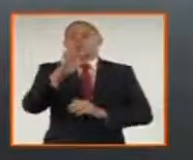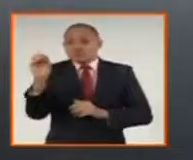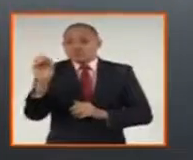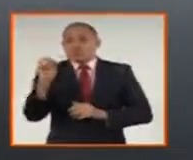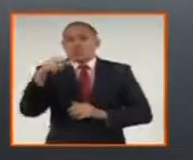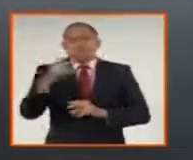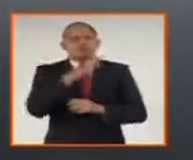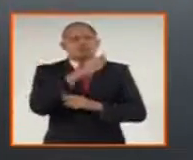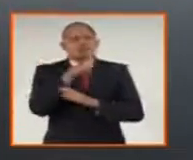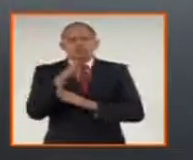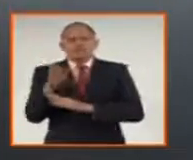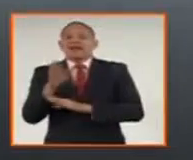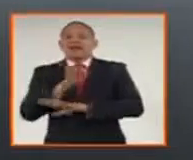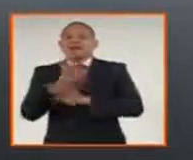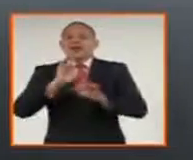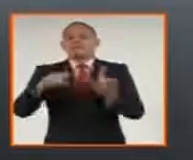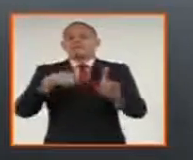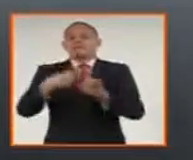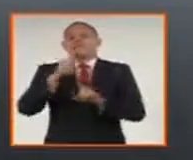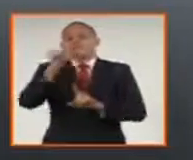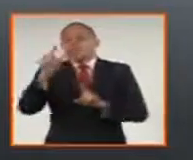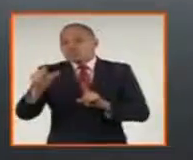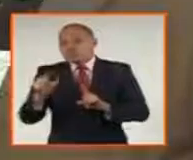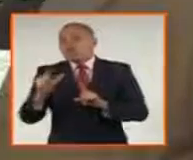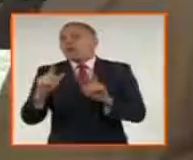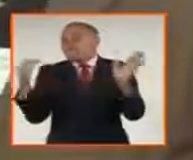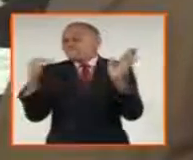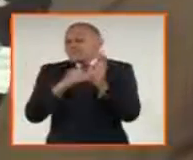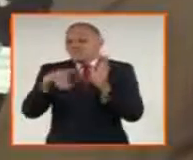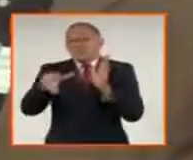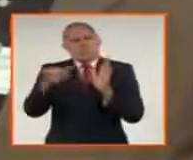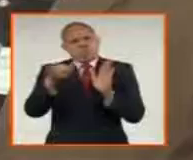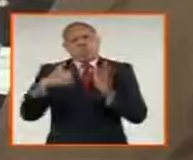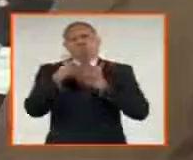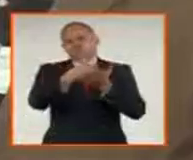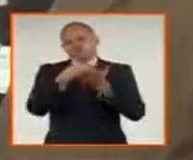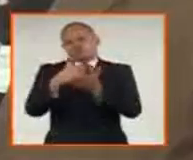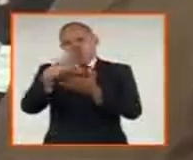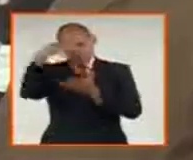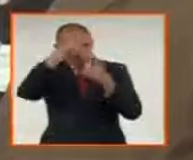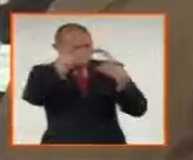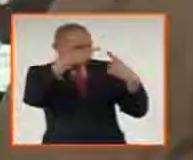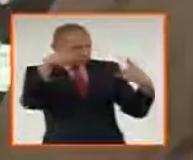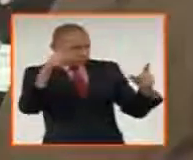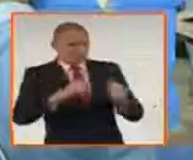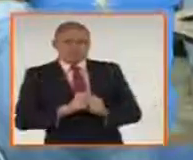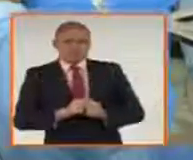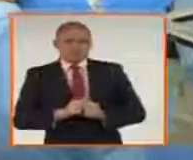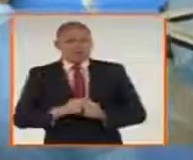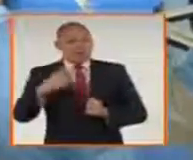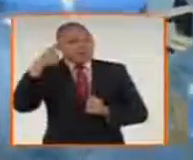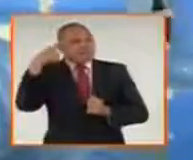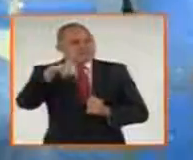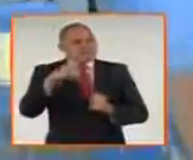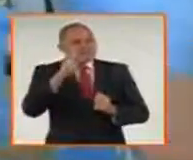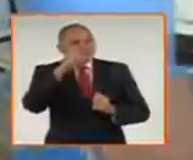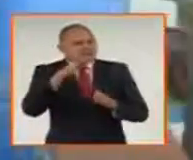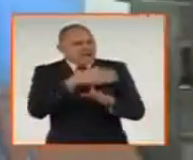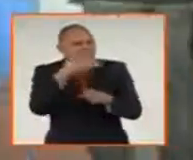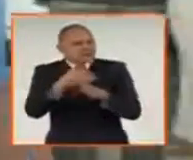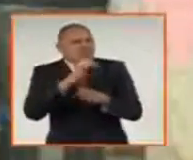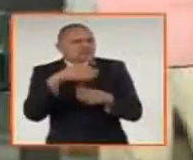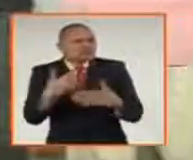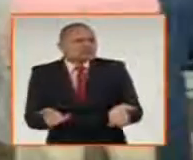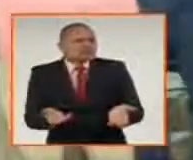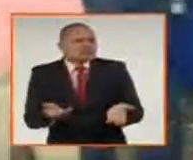27.891 colaboradores que fungen como garantes en todo el país. Se prevé que la culminación del proceso de entrega de